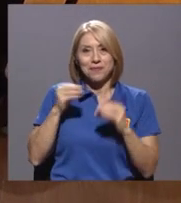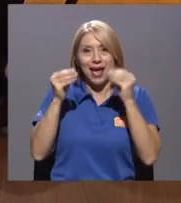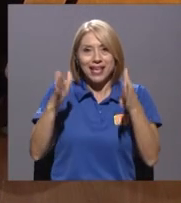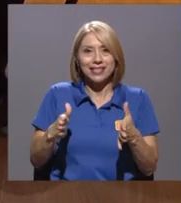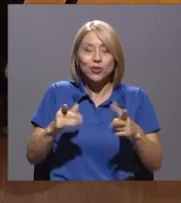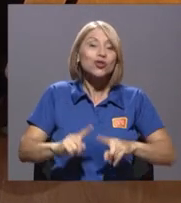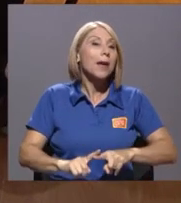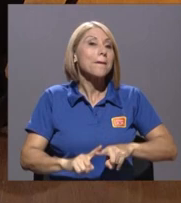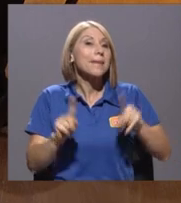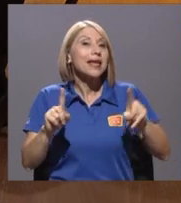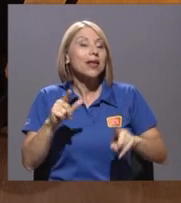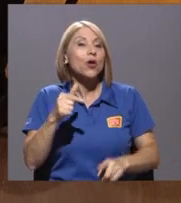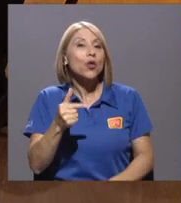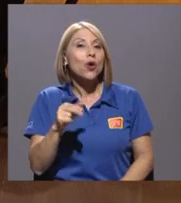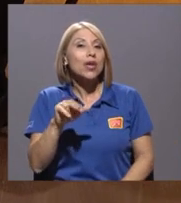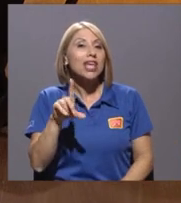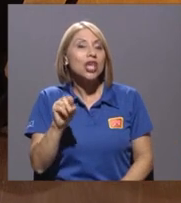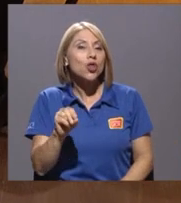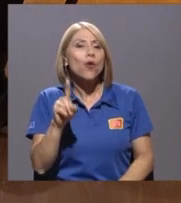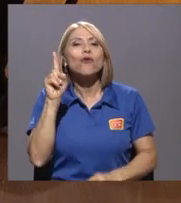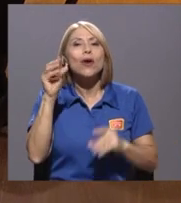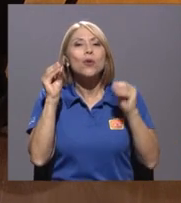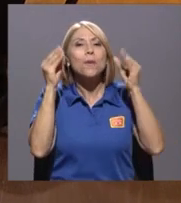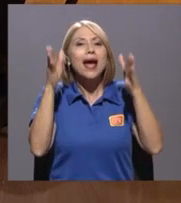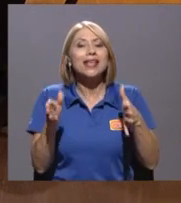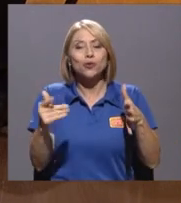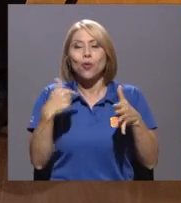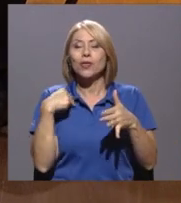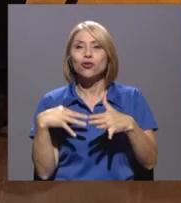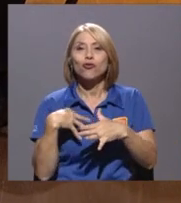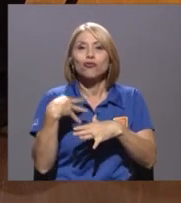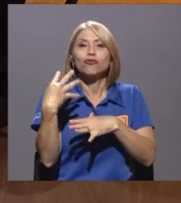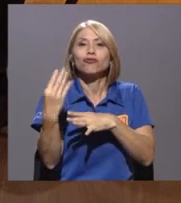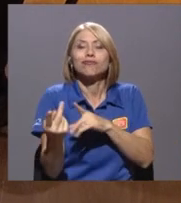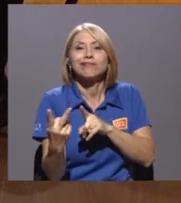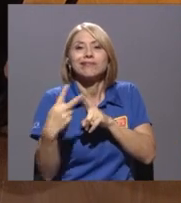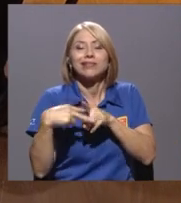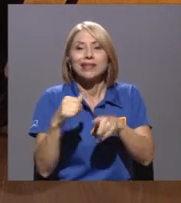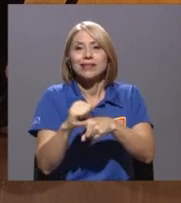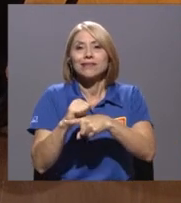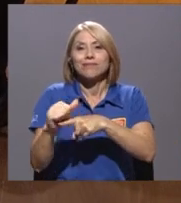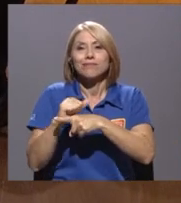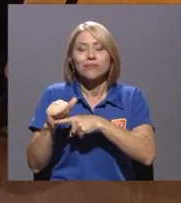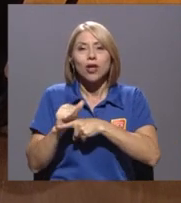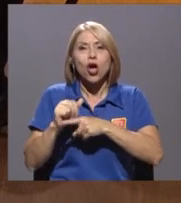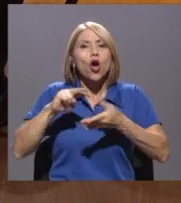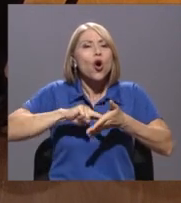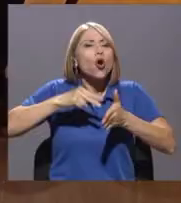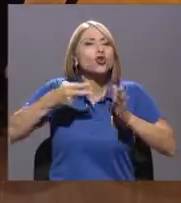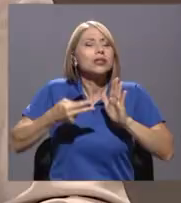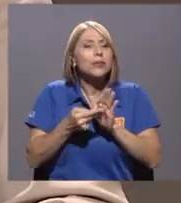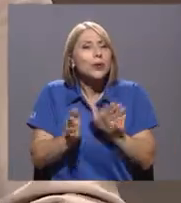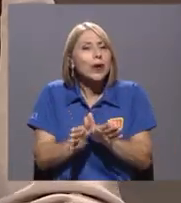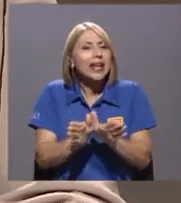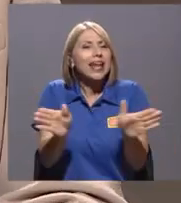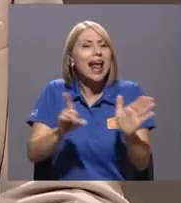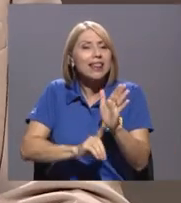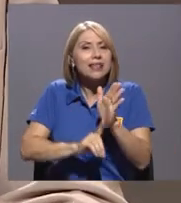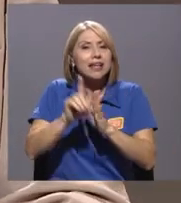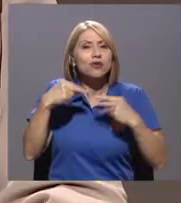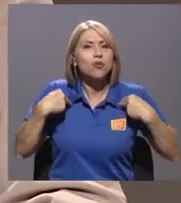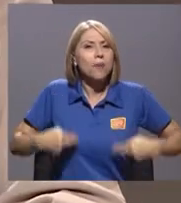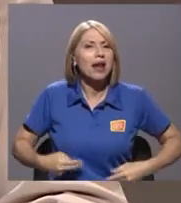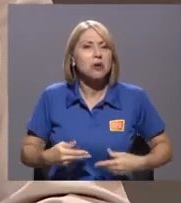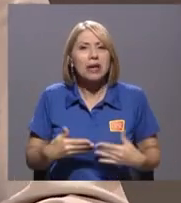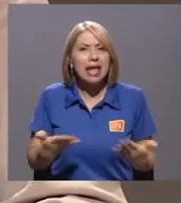ayudándonos a introducir dentro del concepto más abstracto general de que es el desarrollo humano que era el rol que